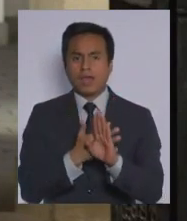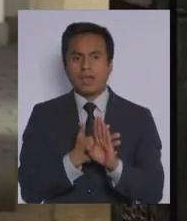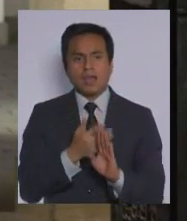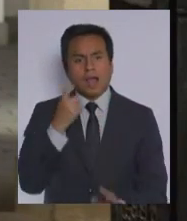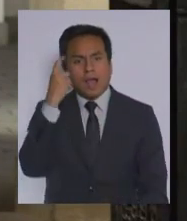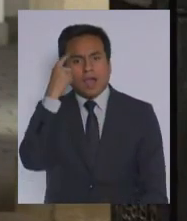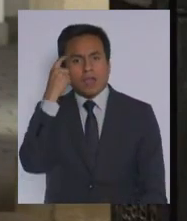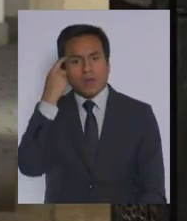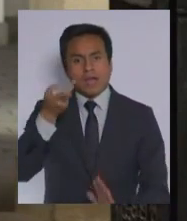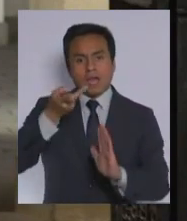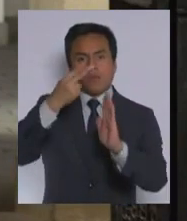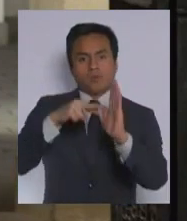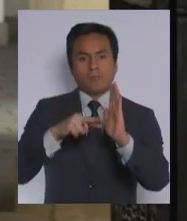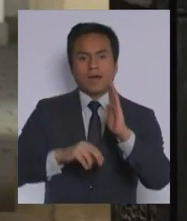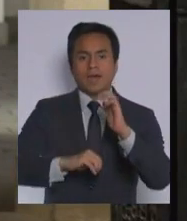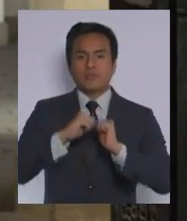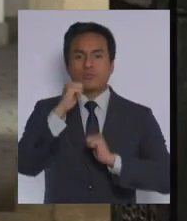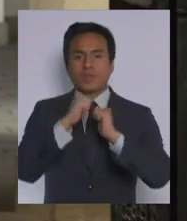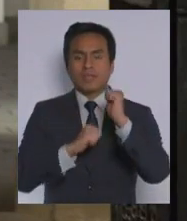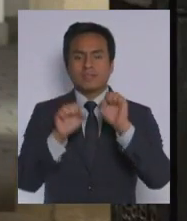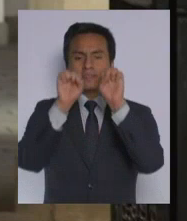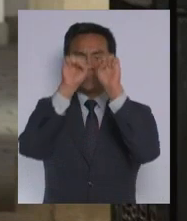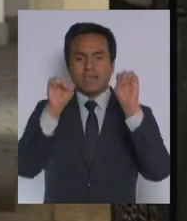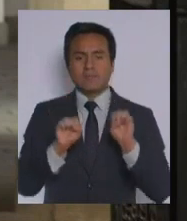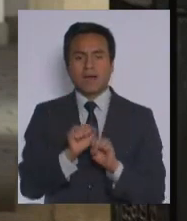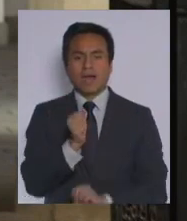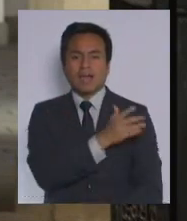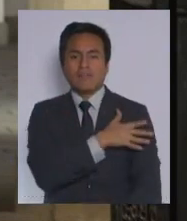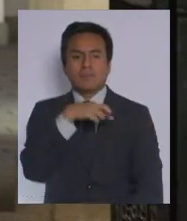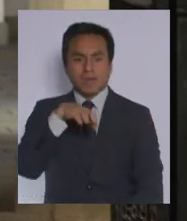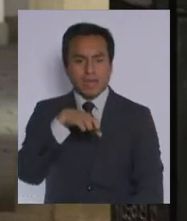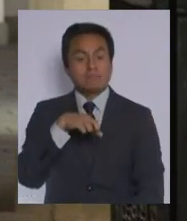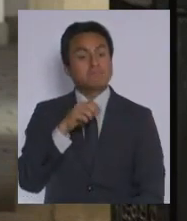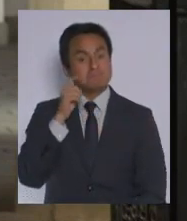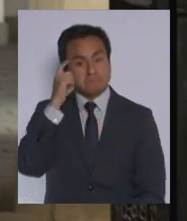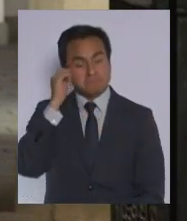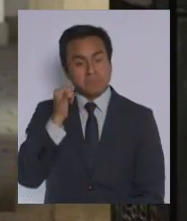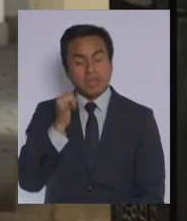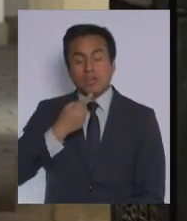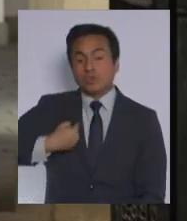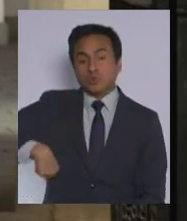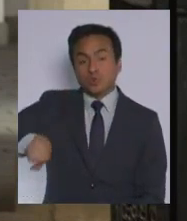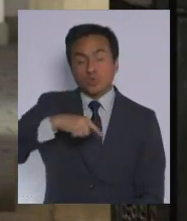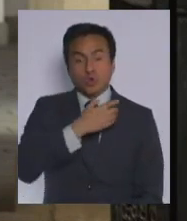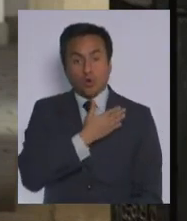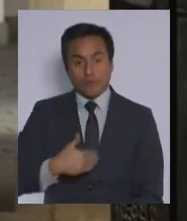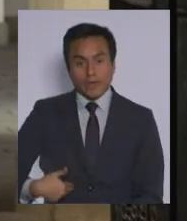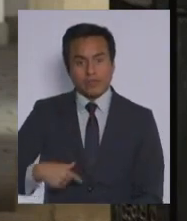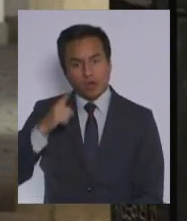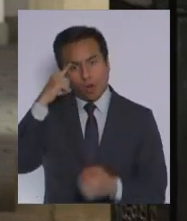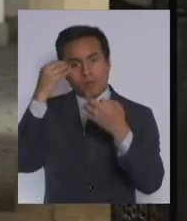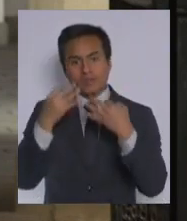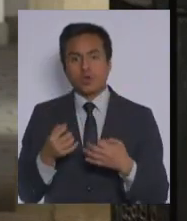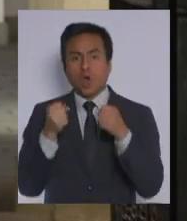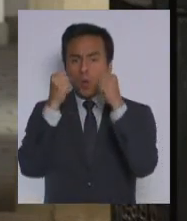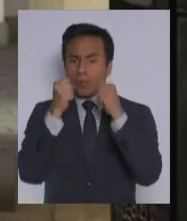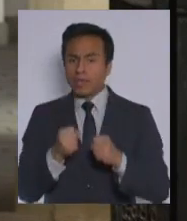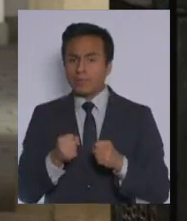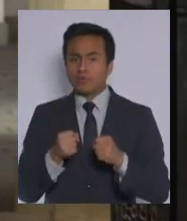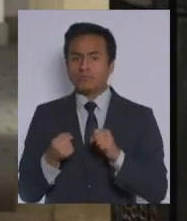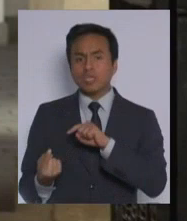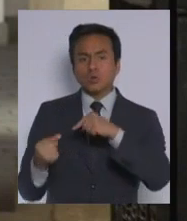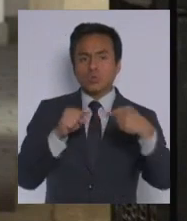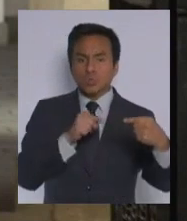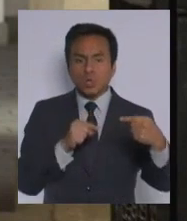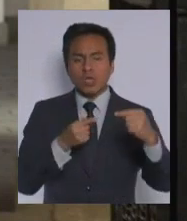de una reforma estructural del sistema de afp nosotros como gobierno estamos convencidos de que podemos dar esa discusión